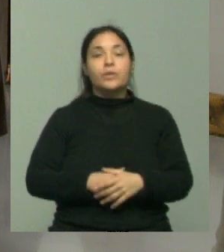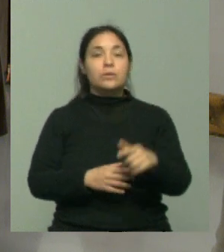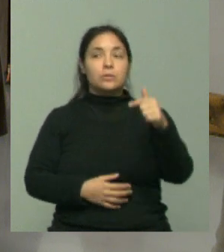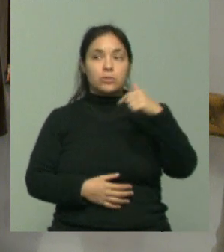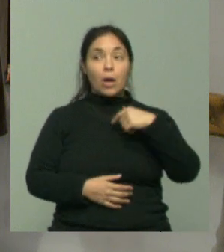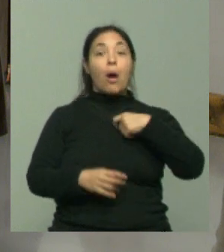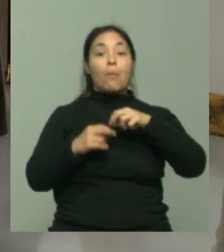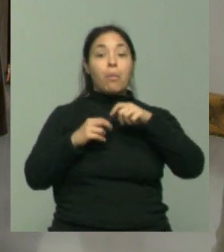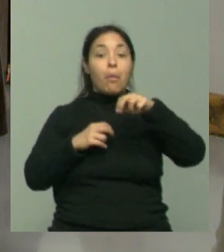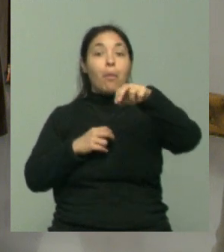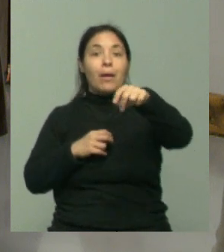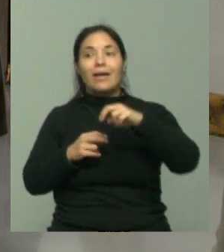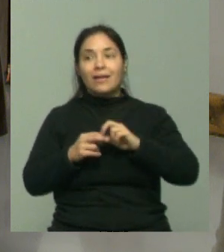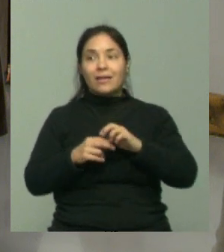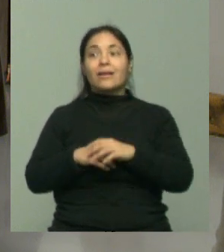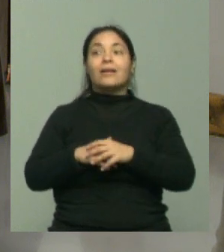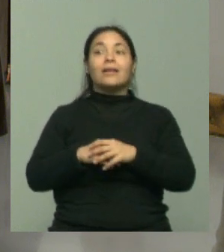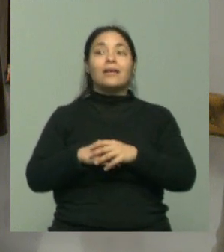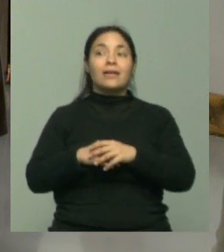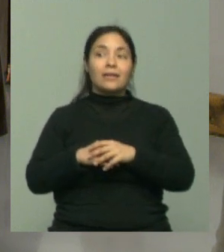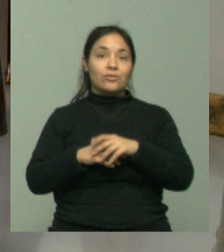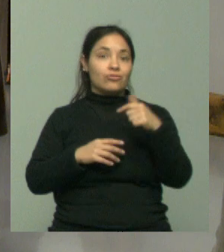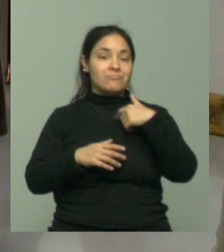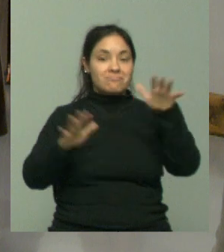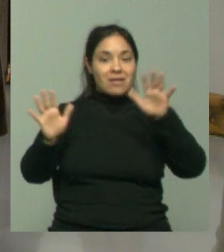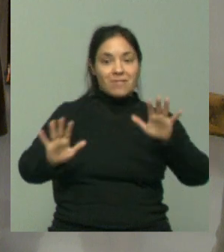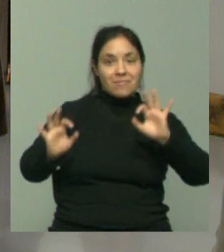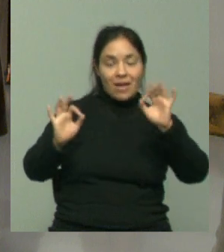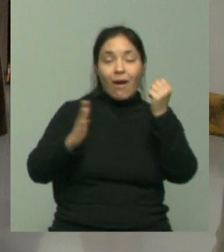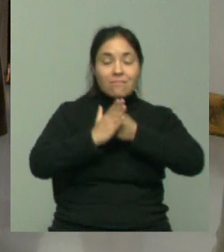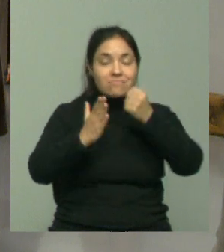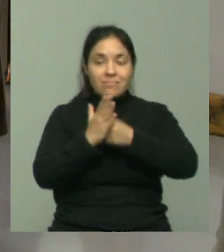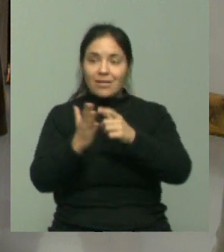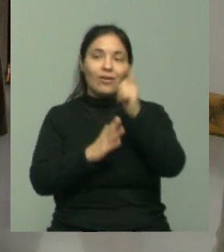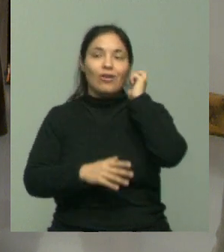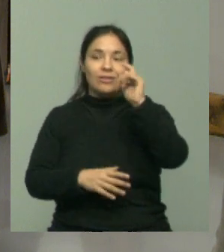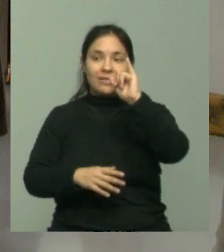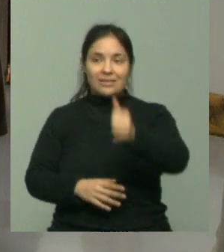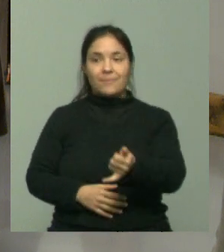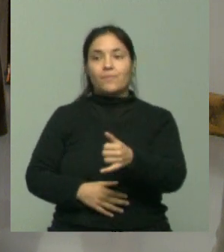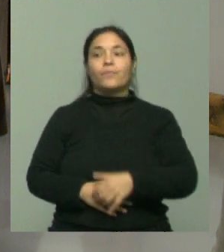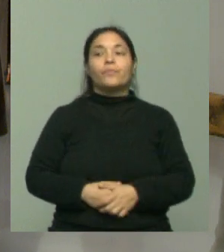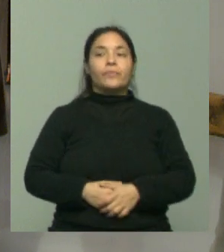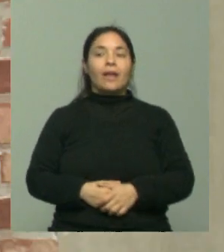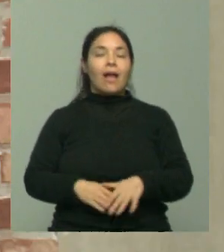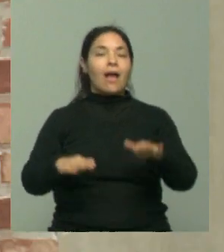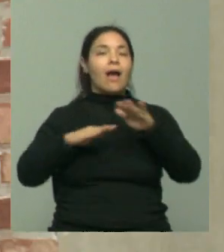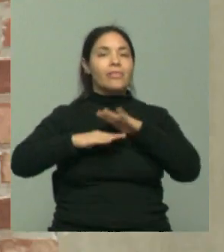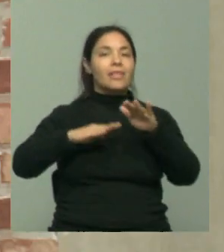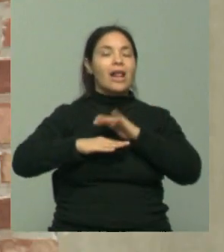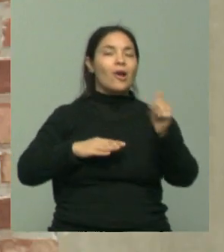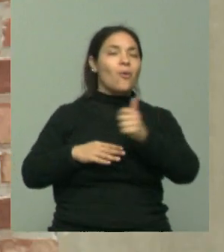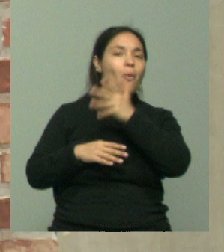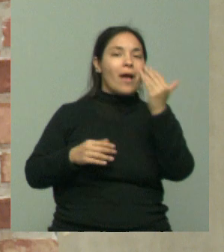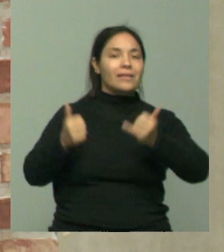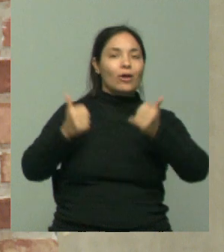110 con vallas y bueno, venía preparándolo bien y se me dio y gané yo. Buenísimo. ¿Cuántos atletas había de toda